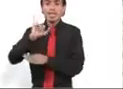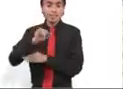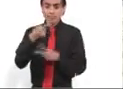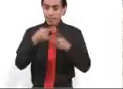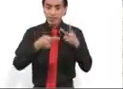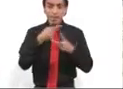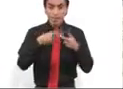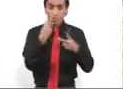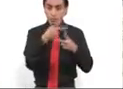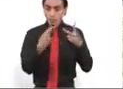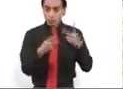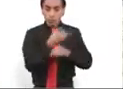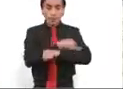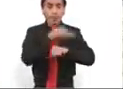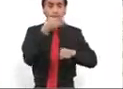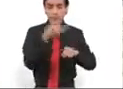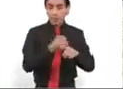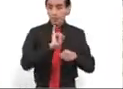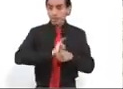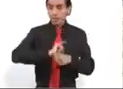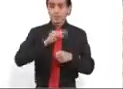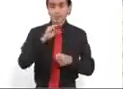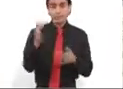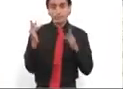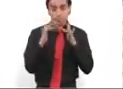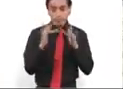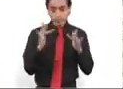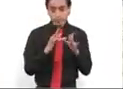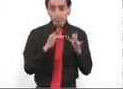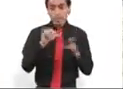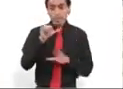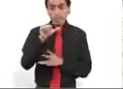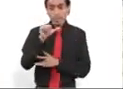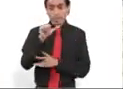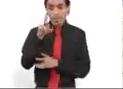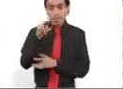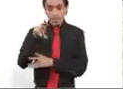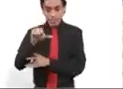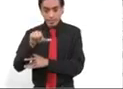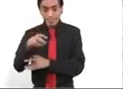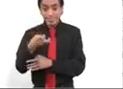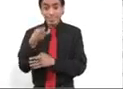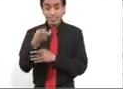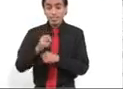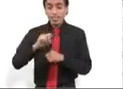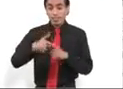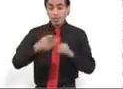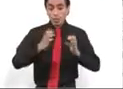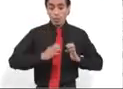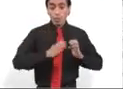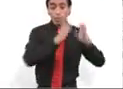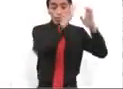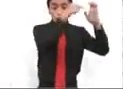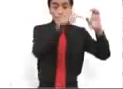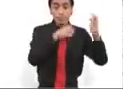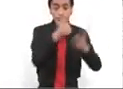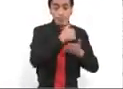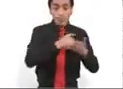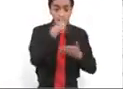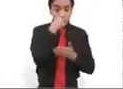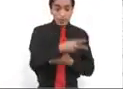familias. En el caso de Ariadna, sale de un edificio en la Ciudad de